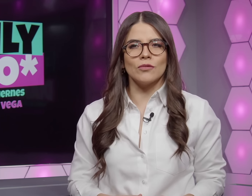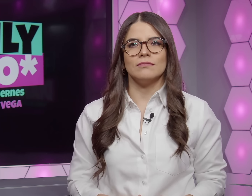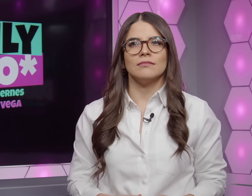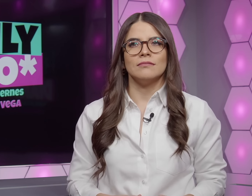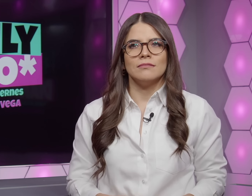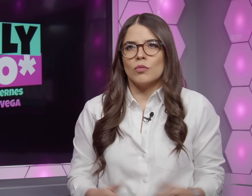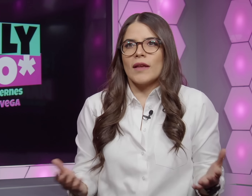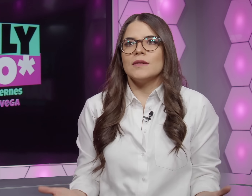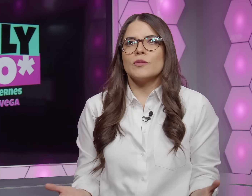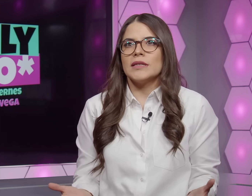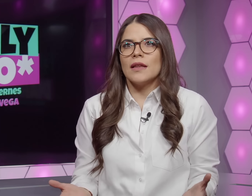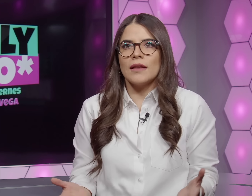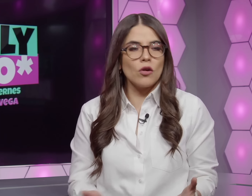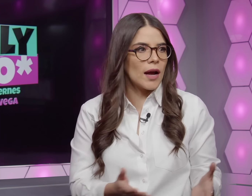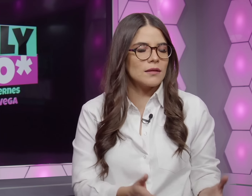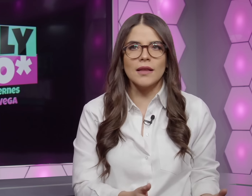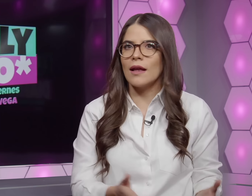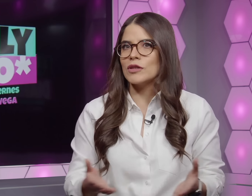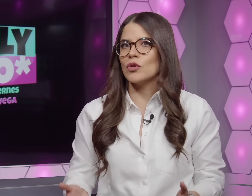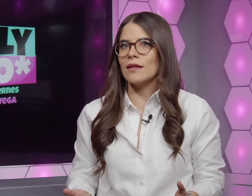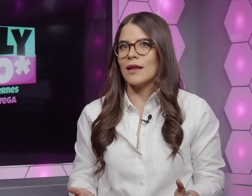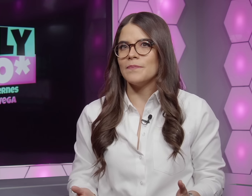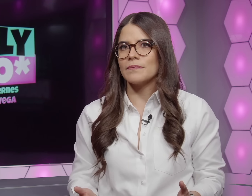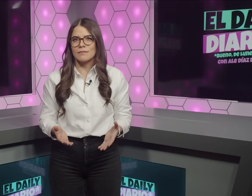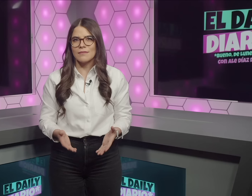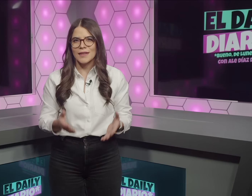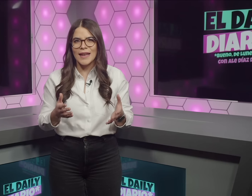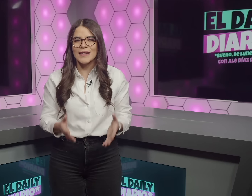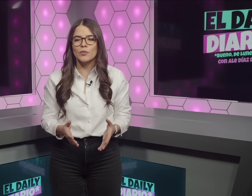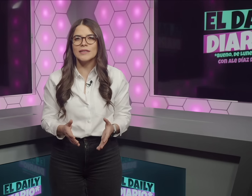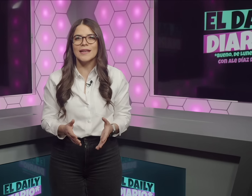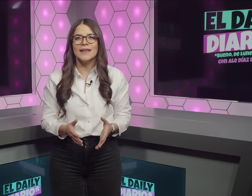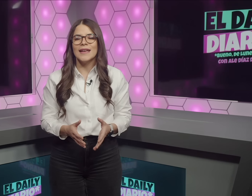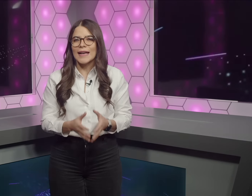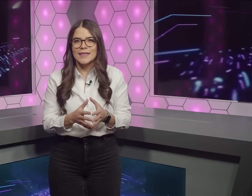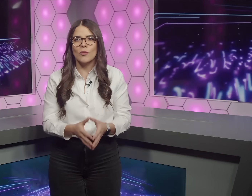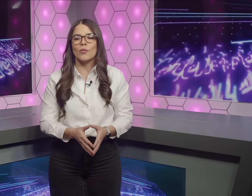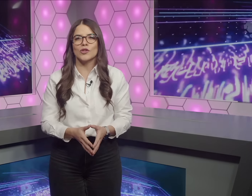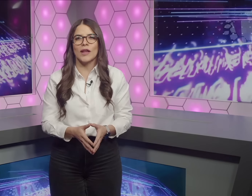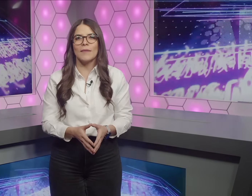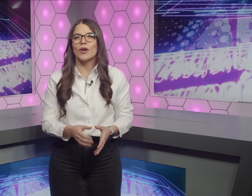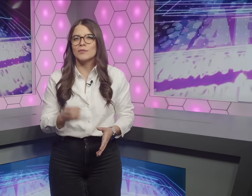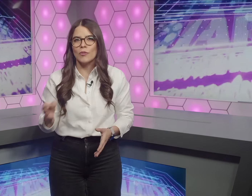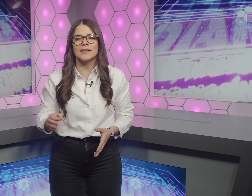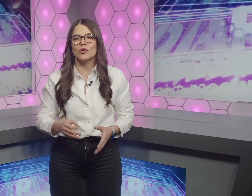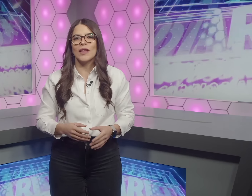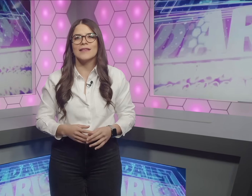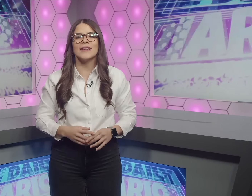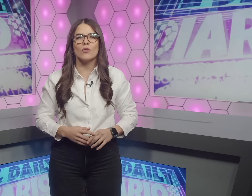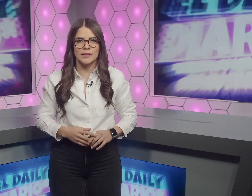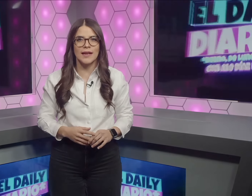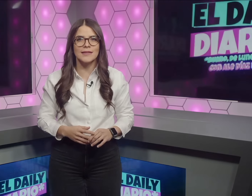es el mismo por qué decimos presidenta y no cantanta O estudianta y la respuesta ha sido proporcionada por las propias